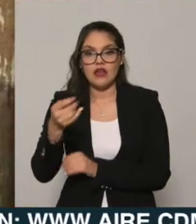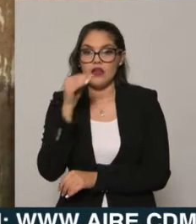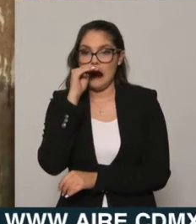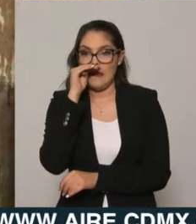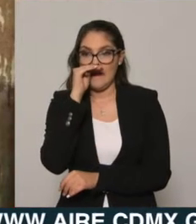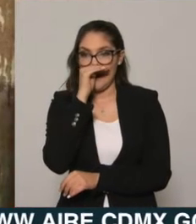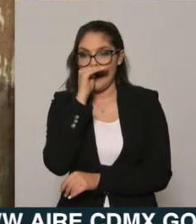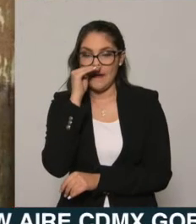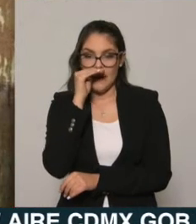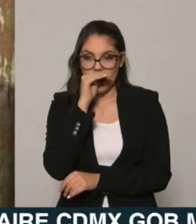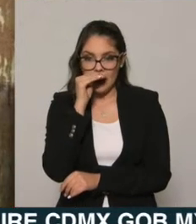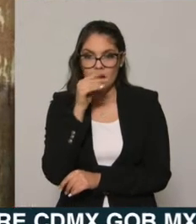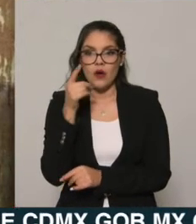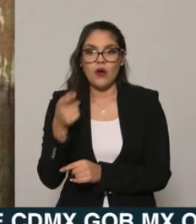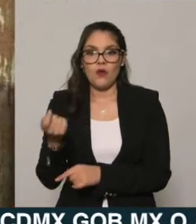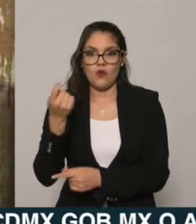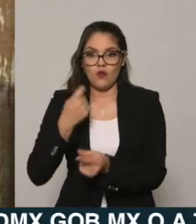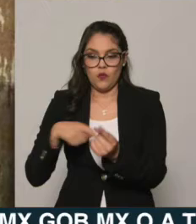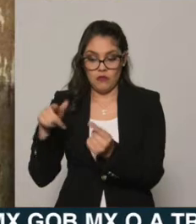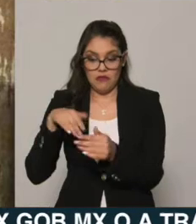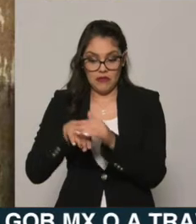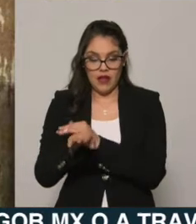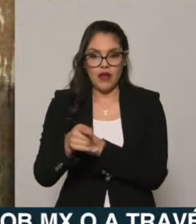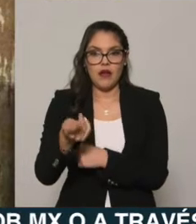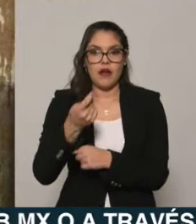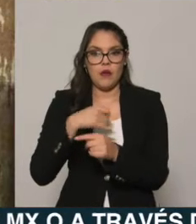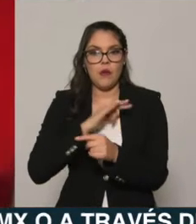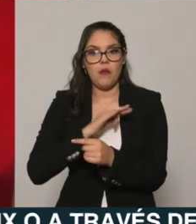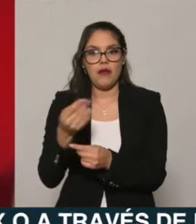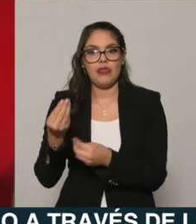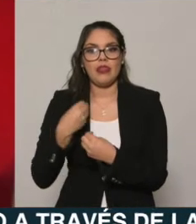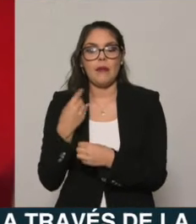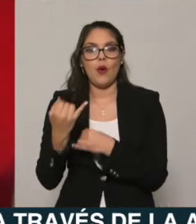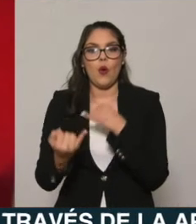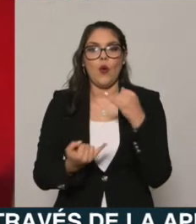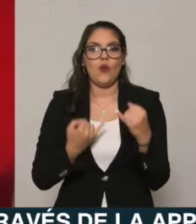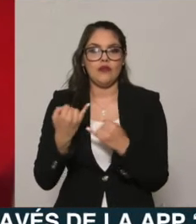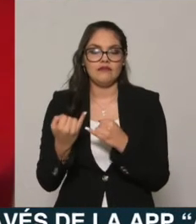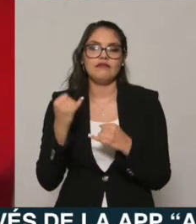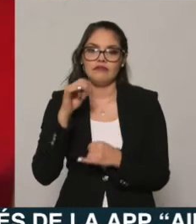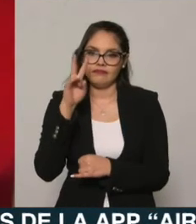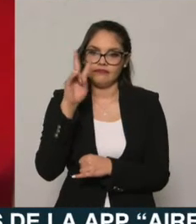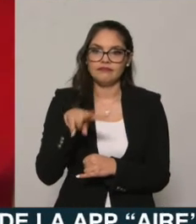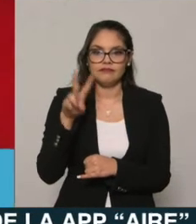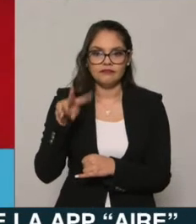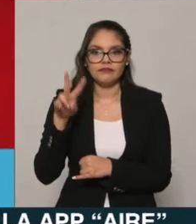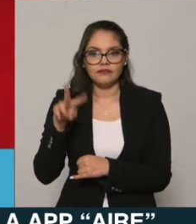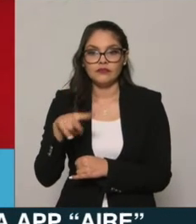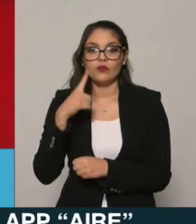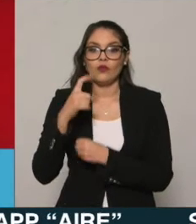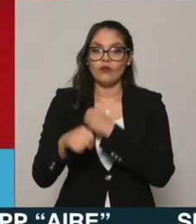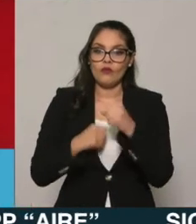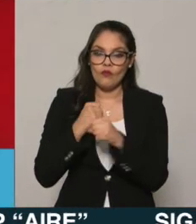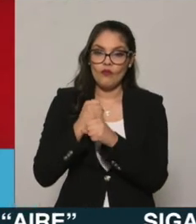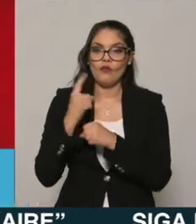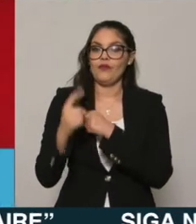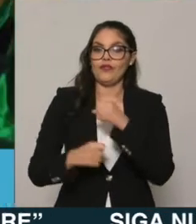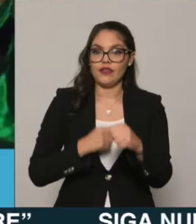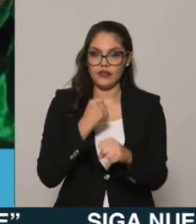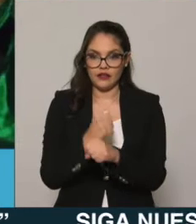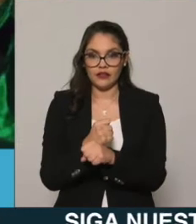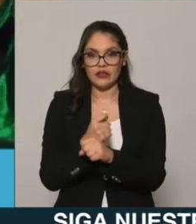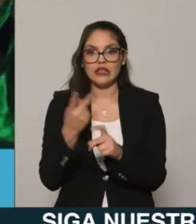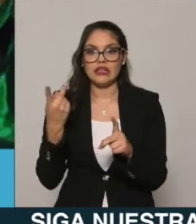un costo, es a cambio de un juguete. Así es. Año con año se produce